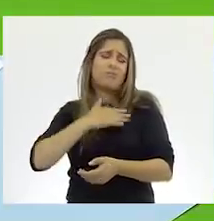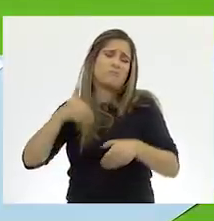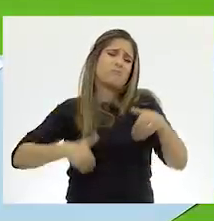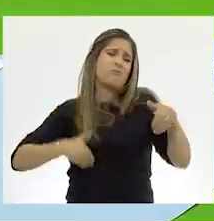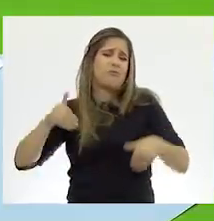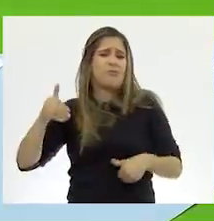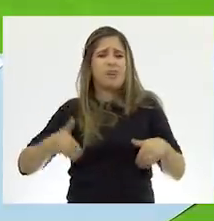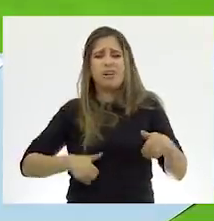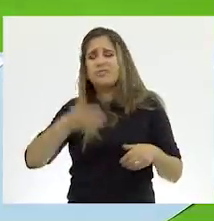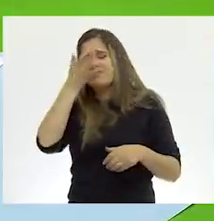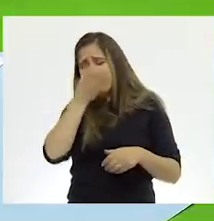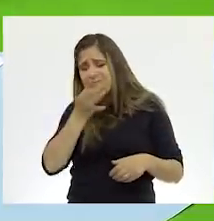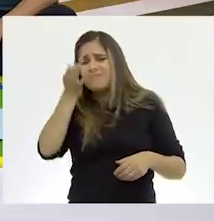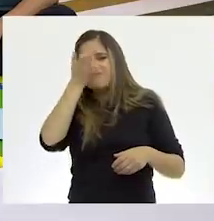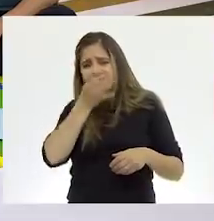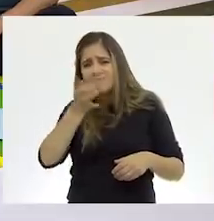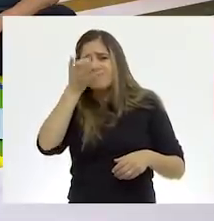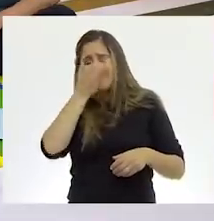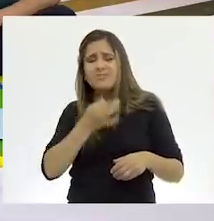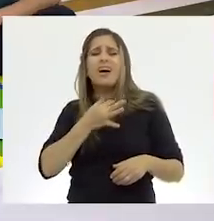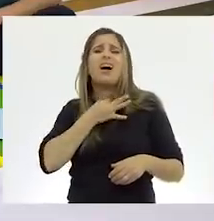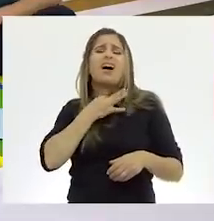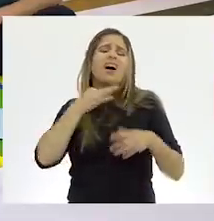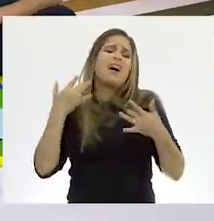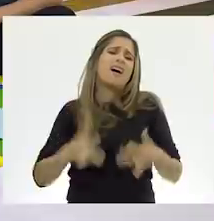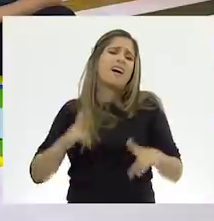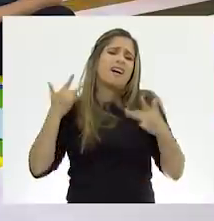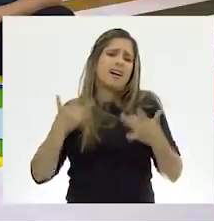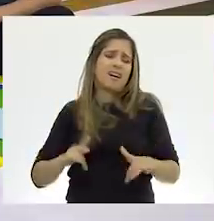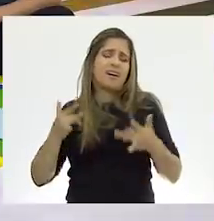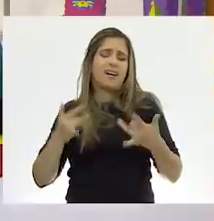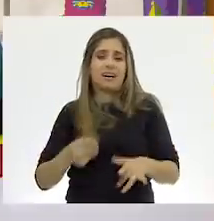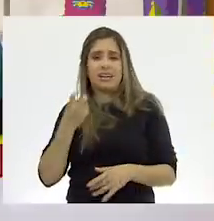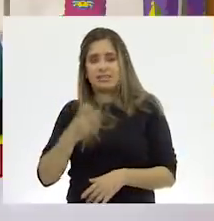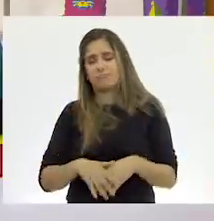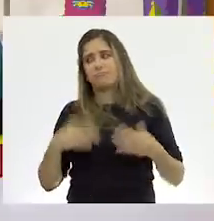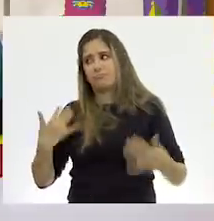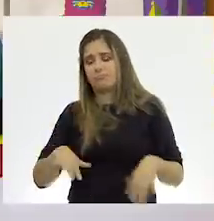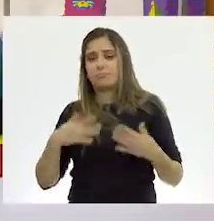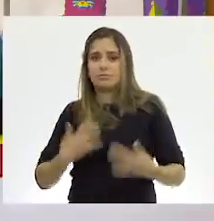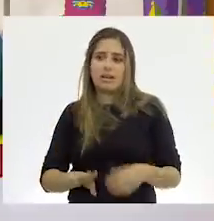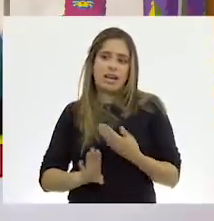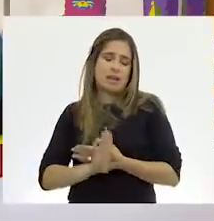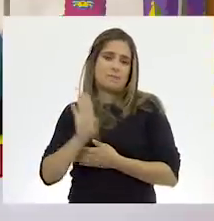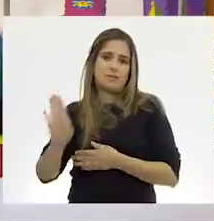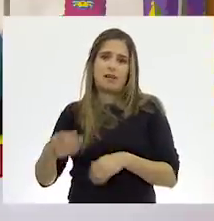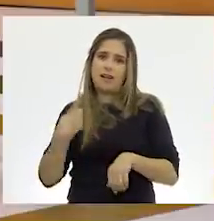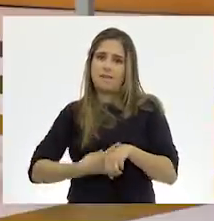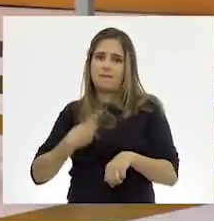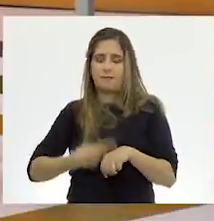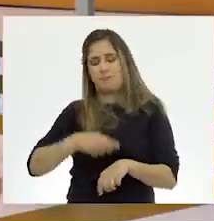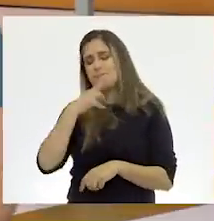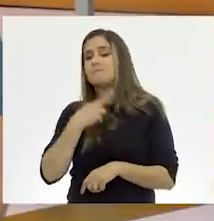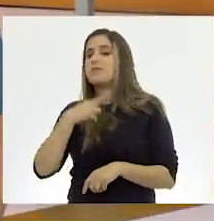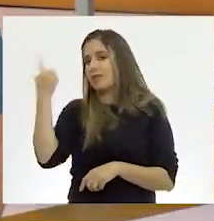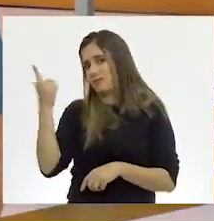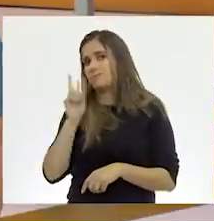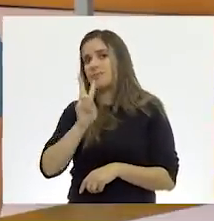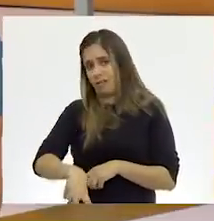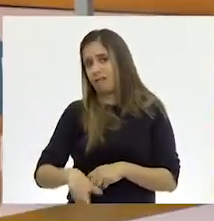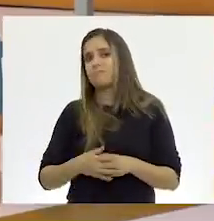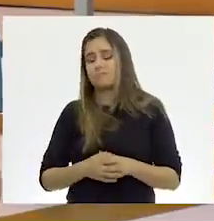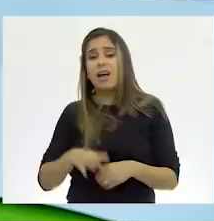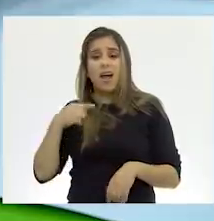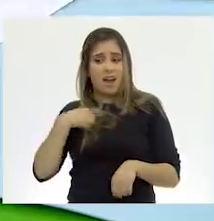nariz, boca y garganta. Ay, sí. Es mejor no enfermarse. Sí, no. Además, estábamos viendo que si